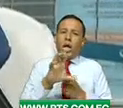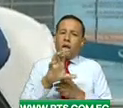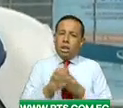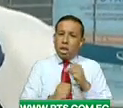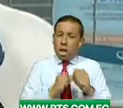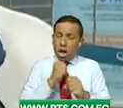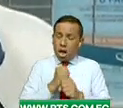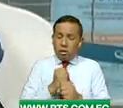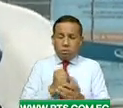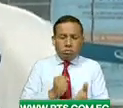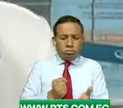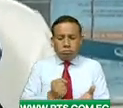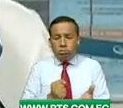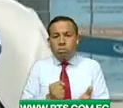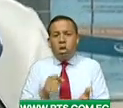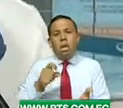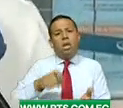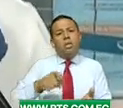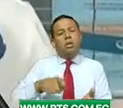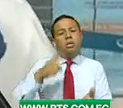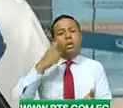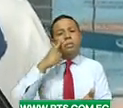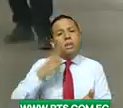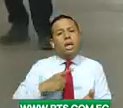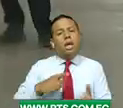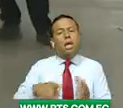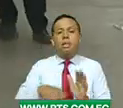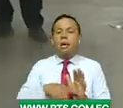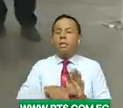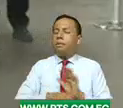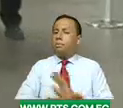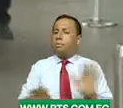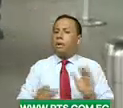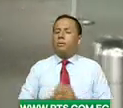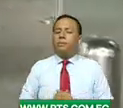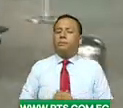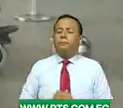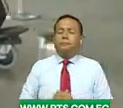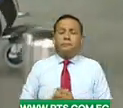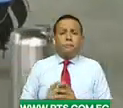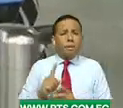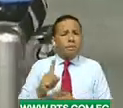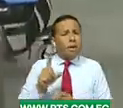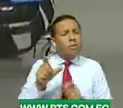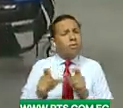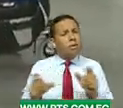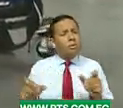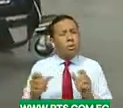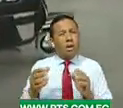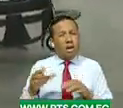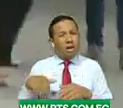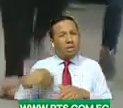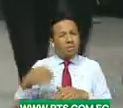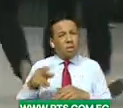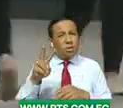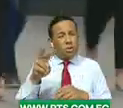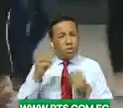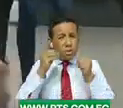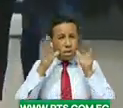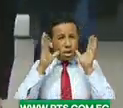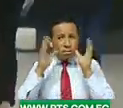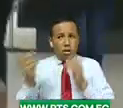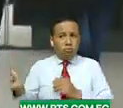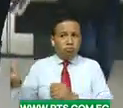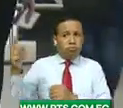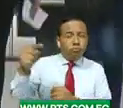días, deben de traer su PCR negativa. Sin embargo, para los ciudadanos que después del 2 de diciembre lleguen sin portar